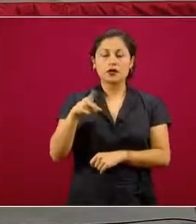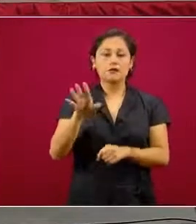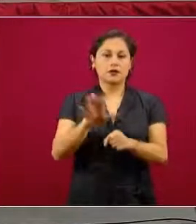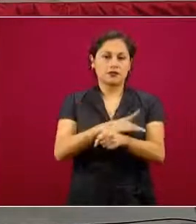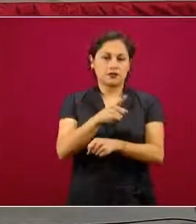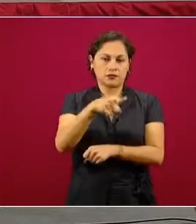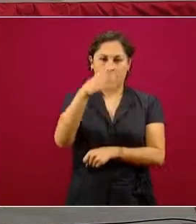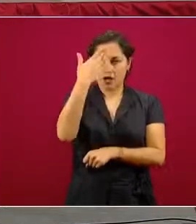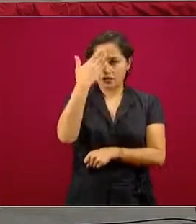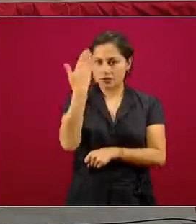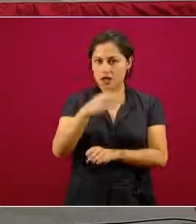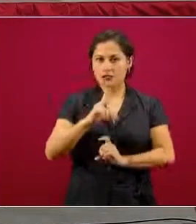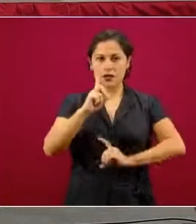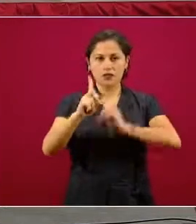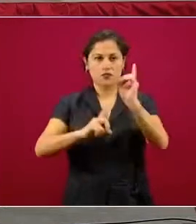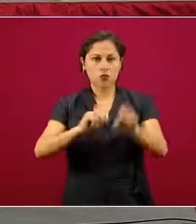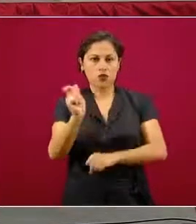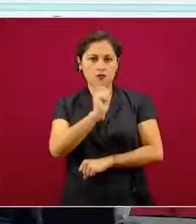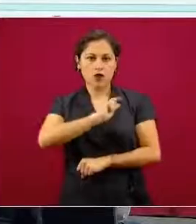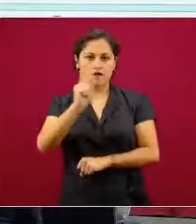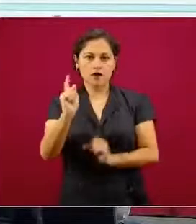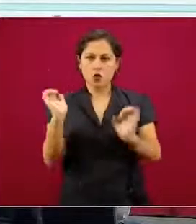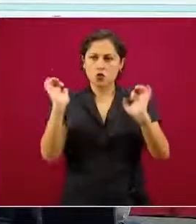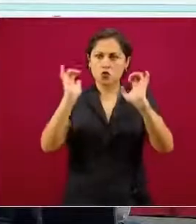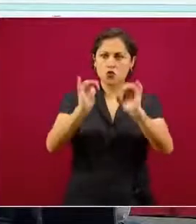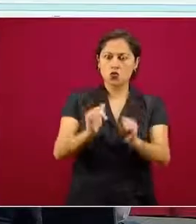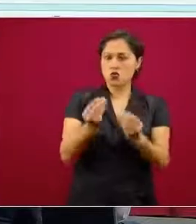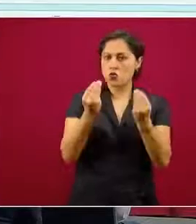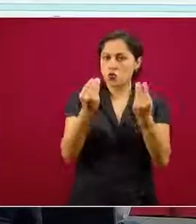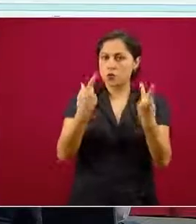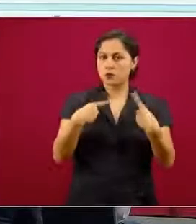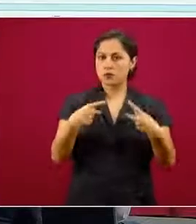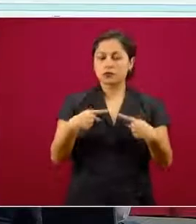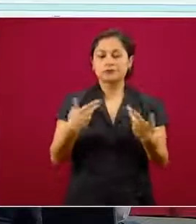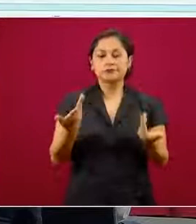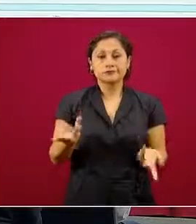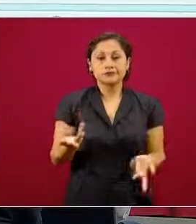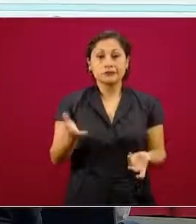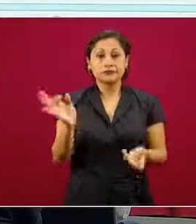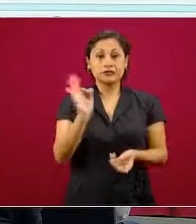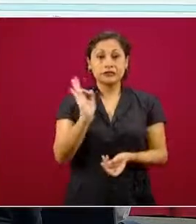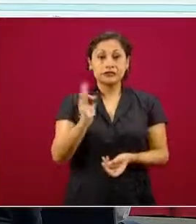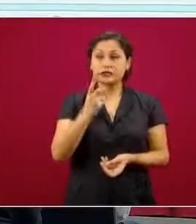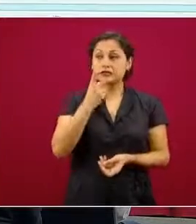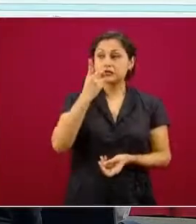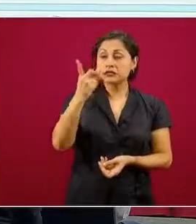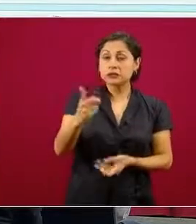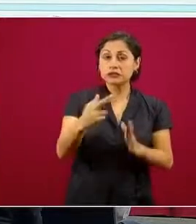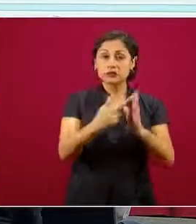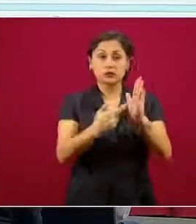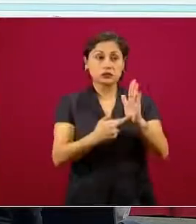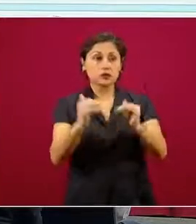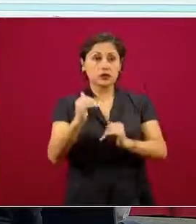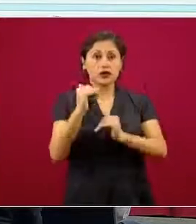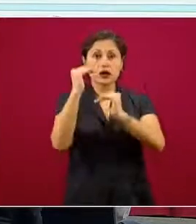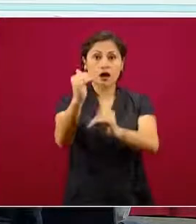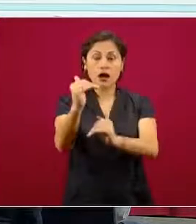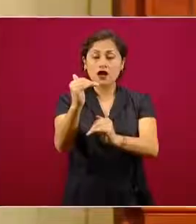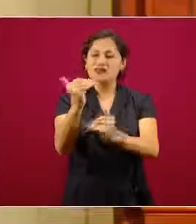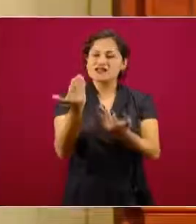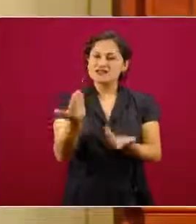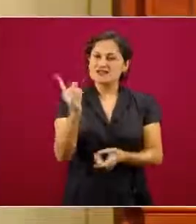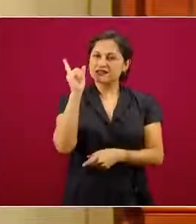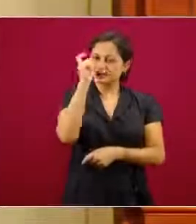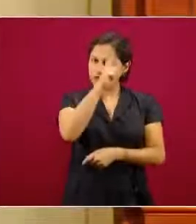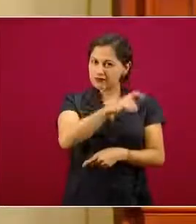de personas, por lo tanto, aún con un aforo reducido, habría miles de personas al interior interactuando entre ellas, por